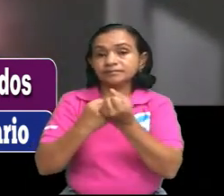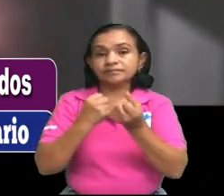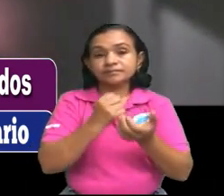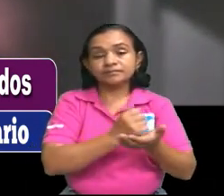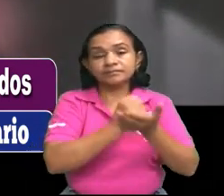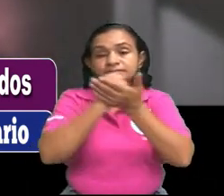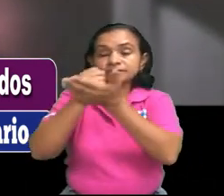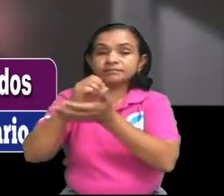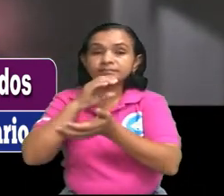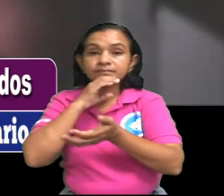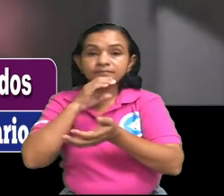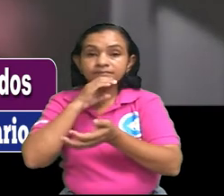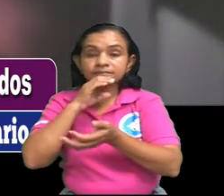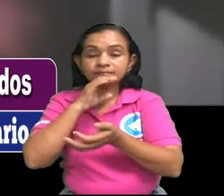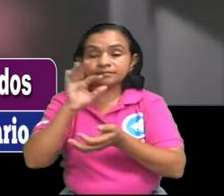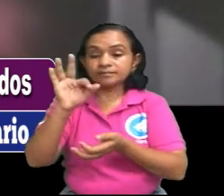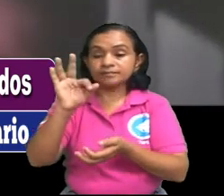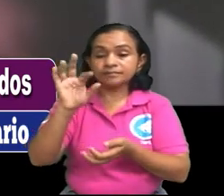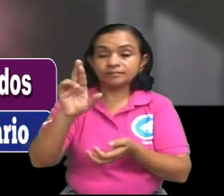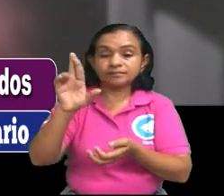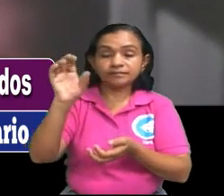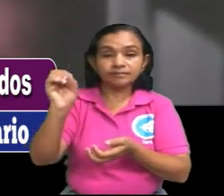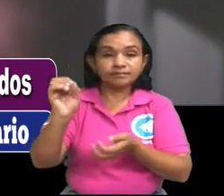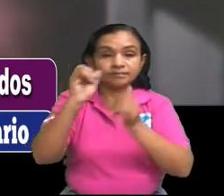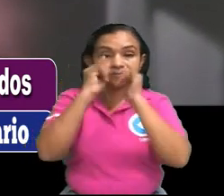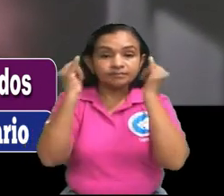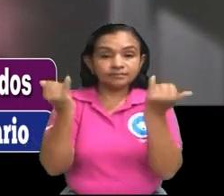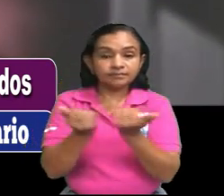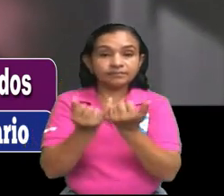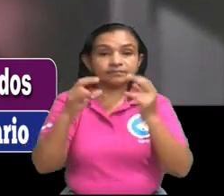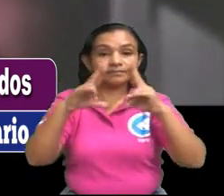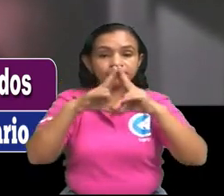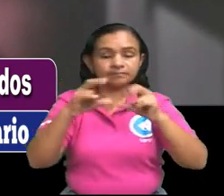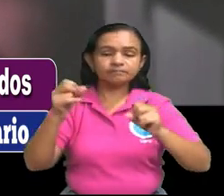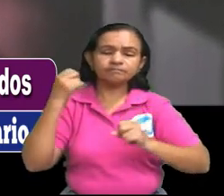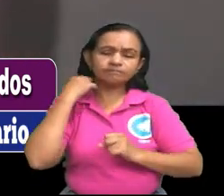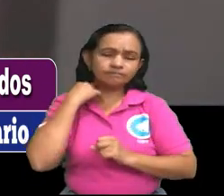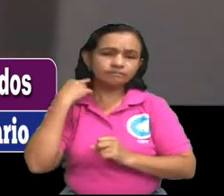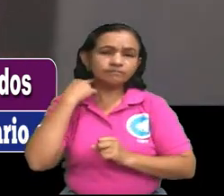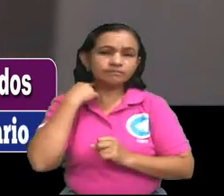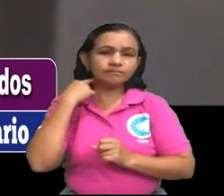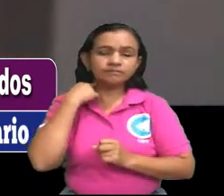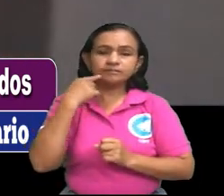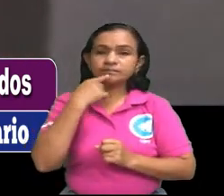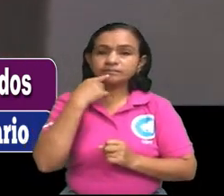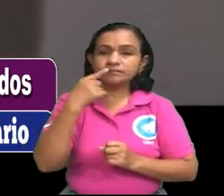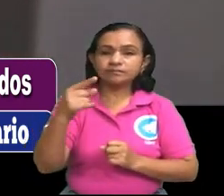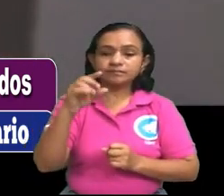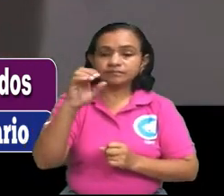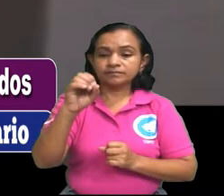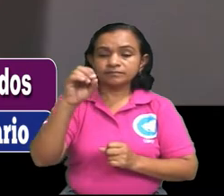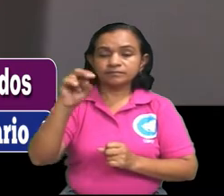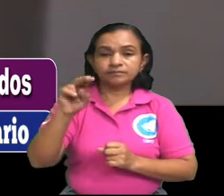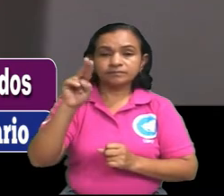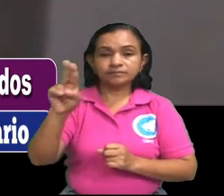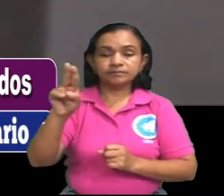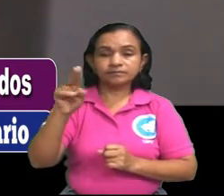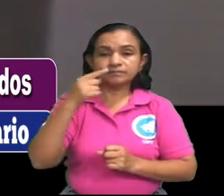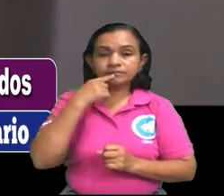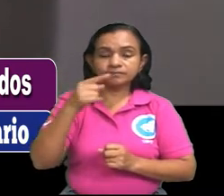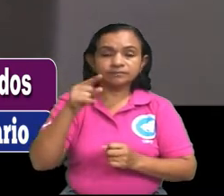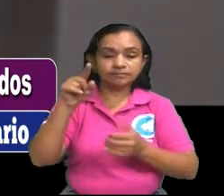a Cuba en foros internacionales, donde Nicaragua siempre, por ejemplo en las Naciones Unidas, ha